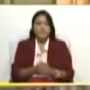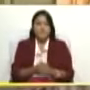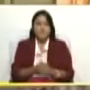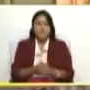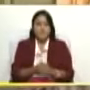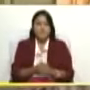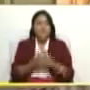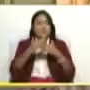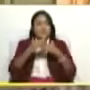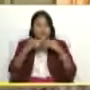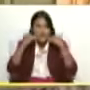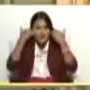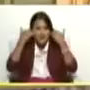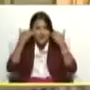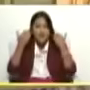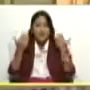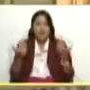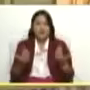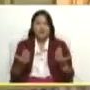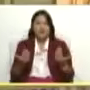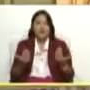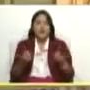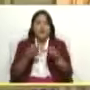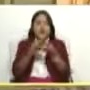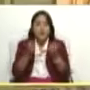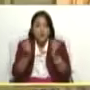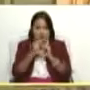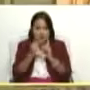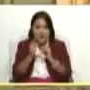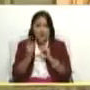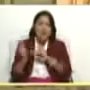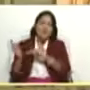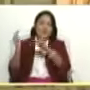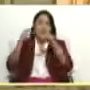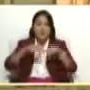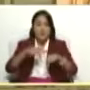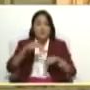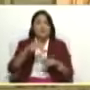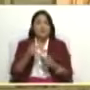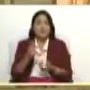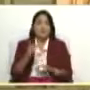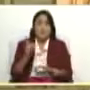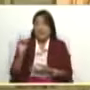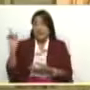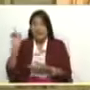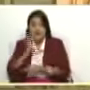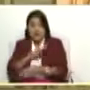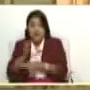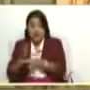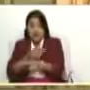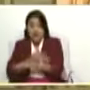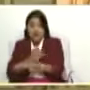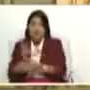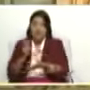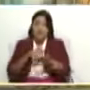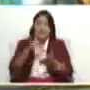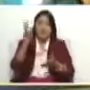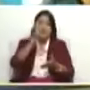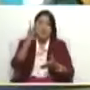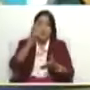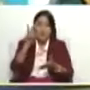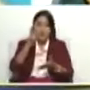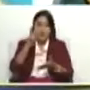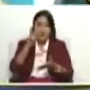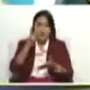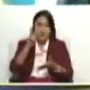sonriente como han regresado ustedes de Santiago de Chile han regresado con este tricolor